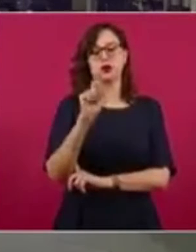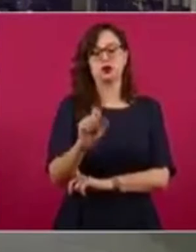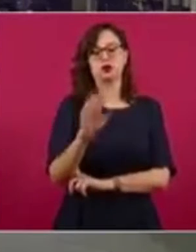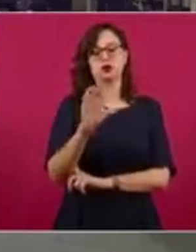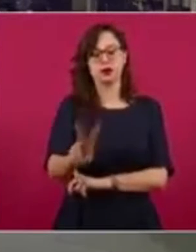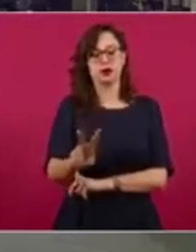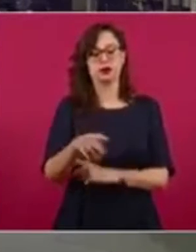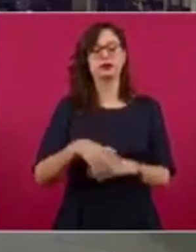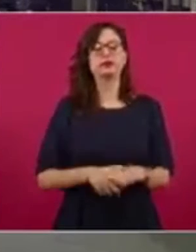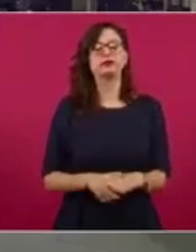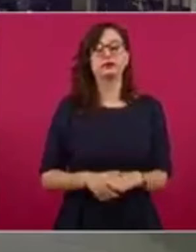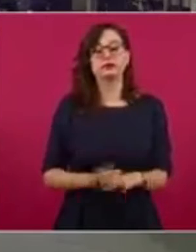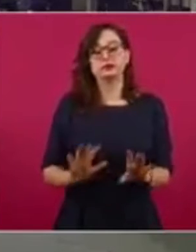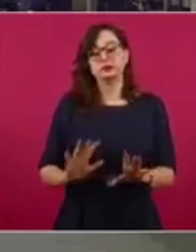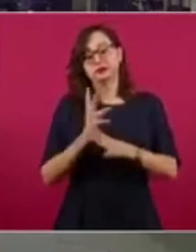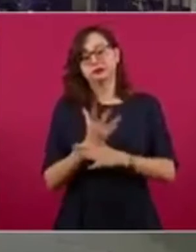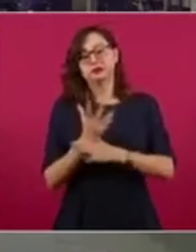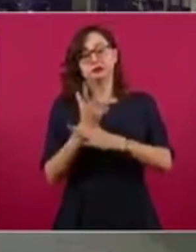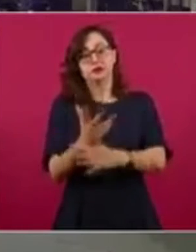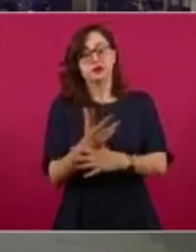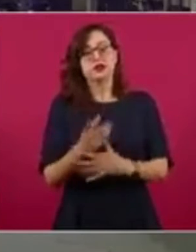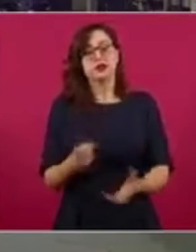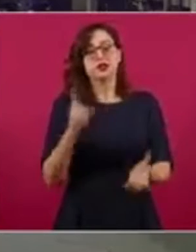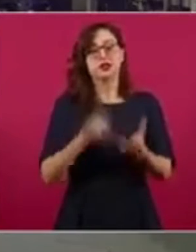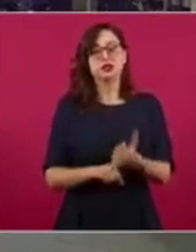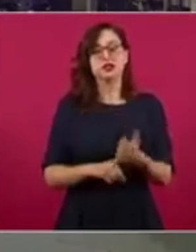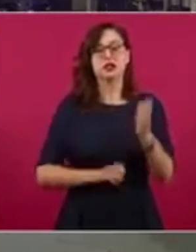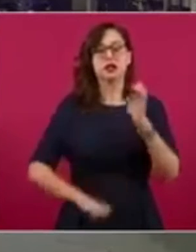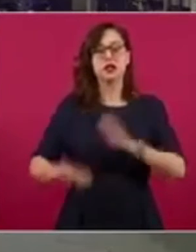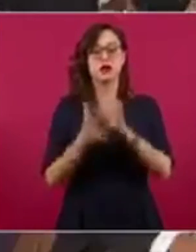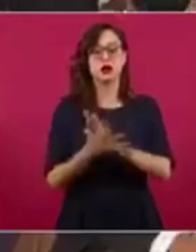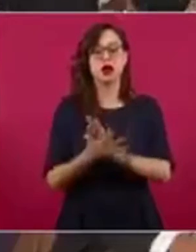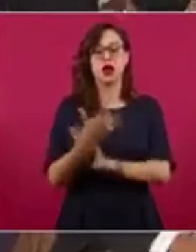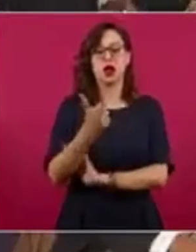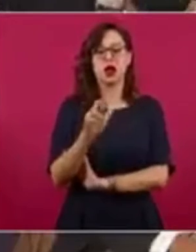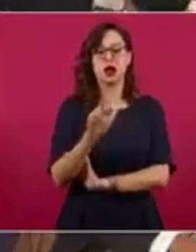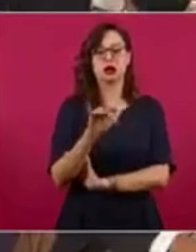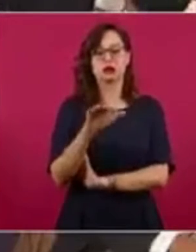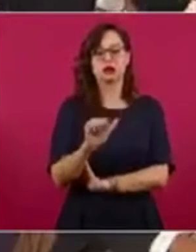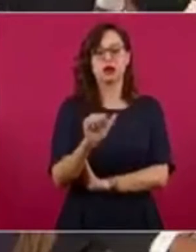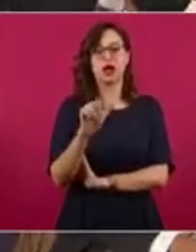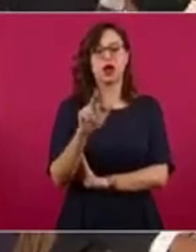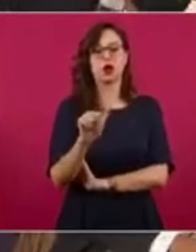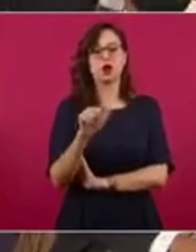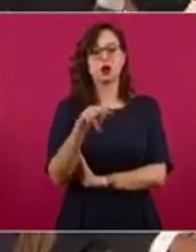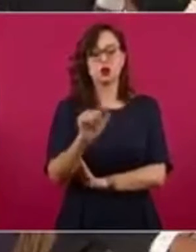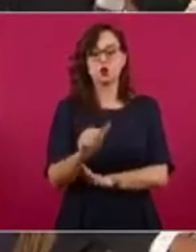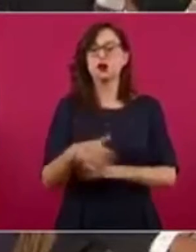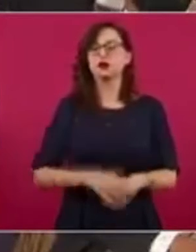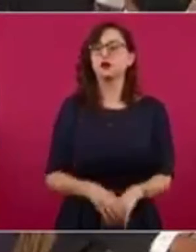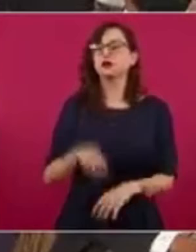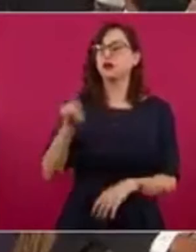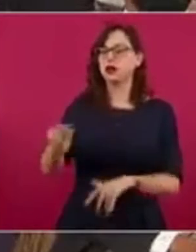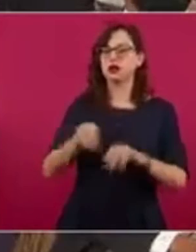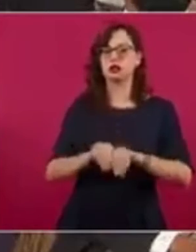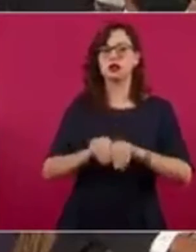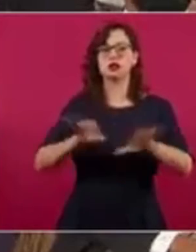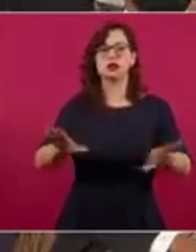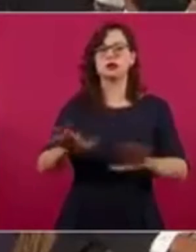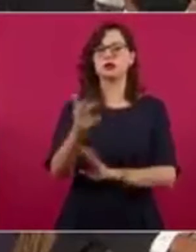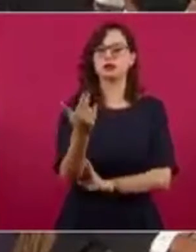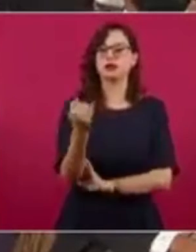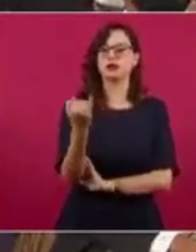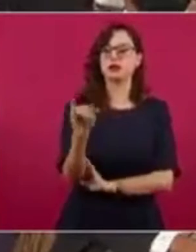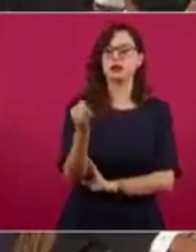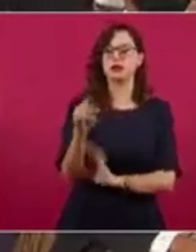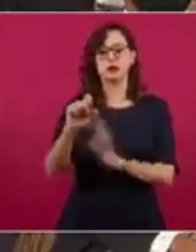S.A.D.C.B., la cual sostuvo está ligada a empresas de Genaro García Luna. Esta carta la sacó un viernes 25 de